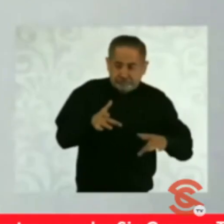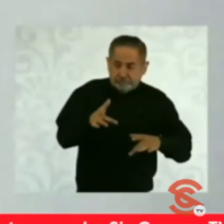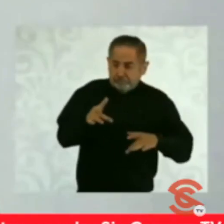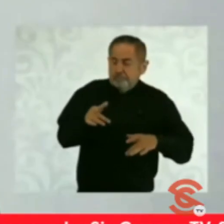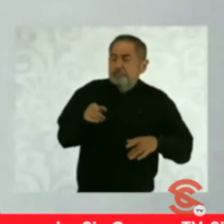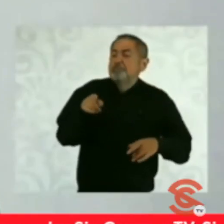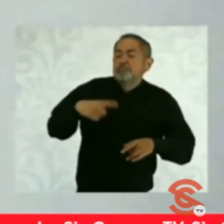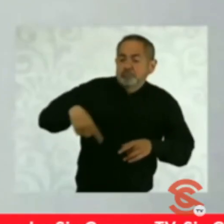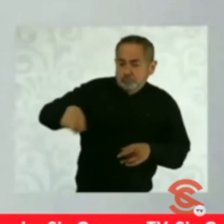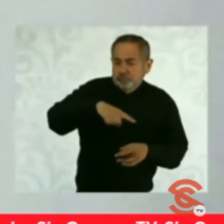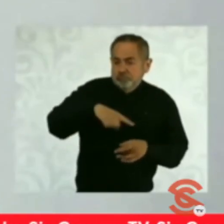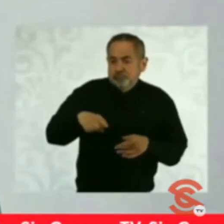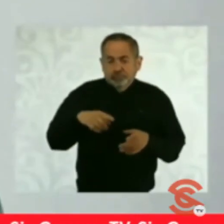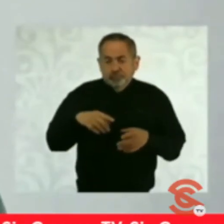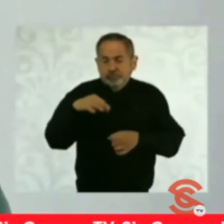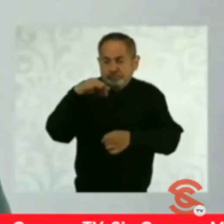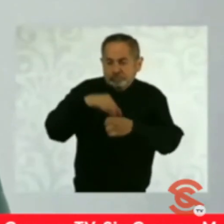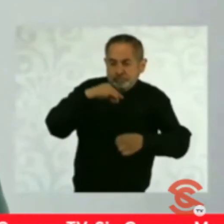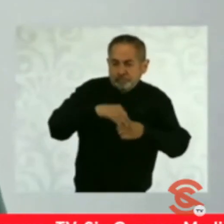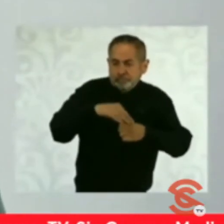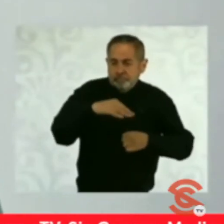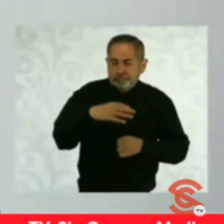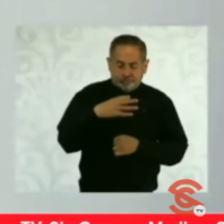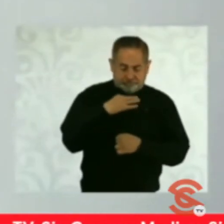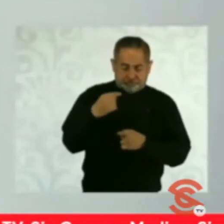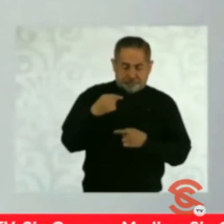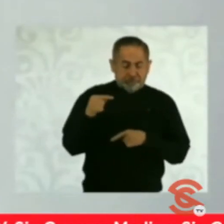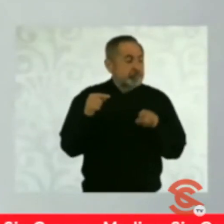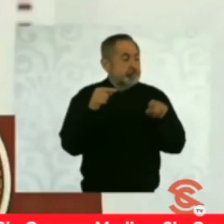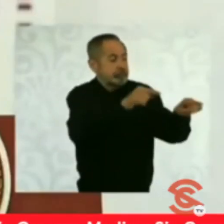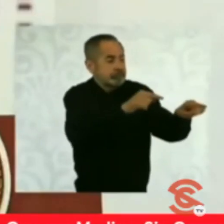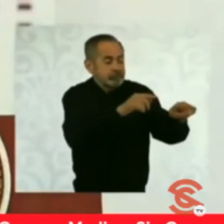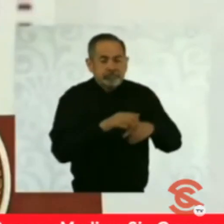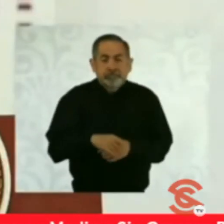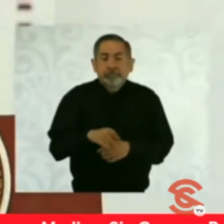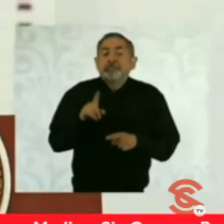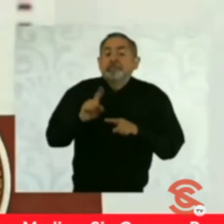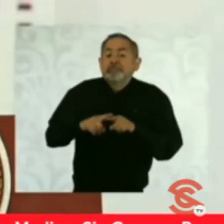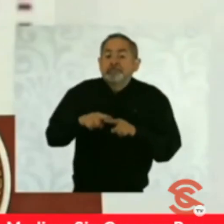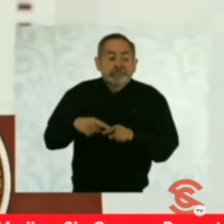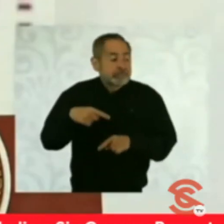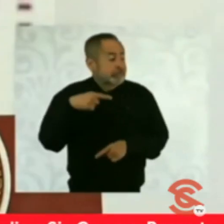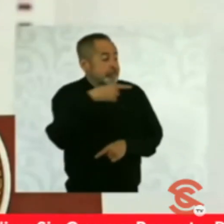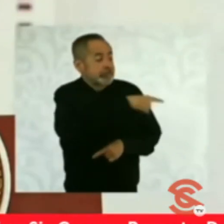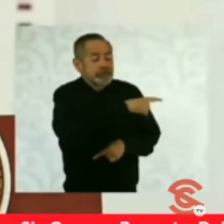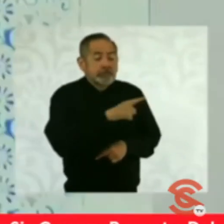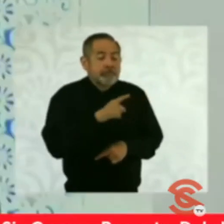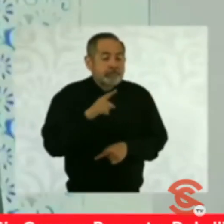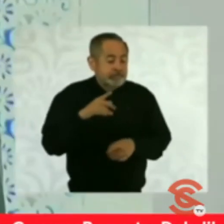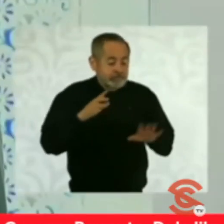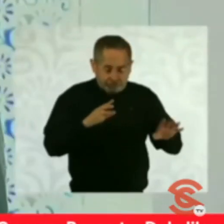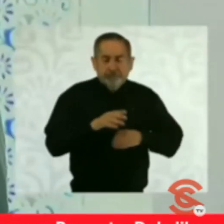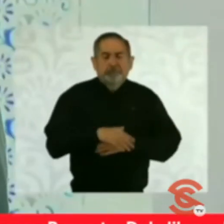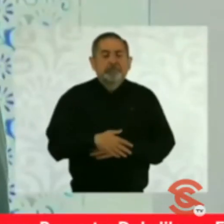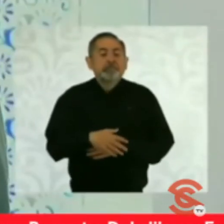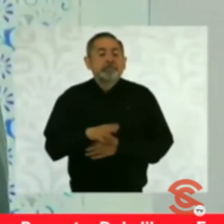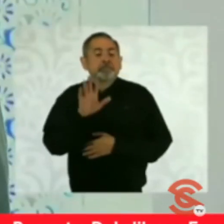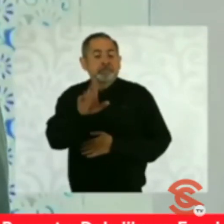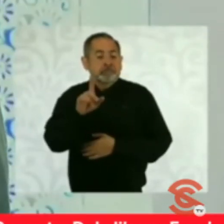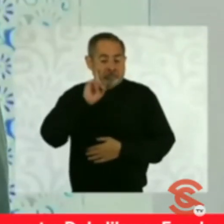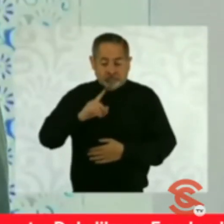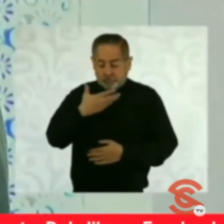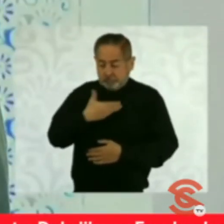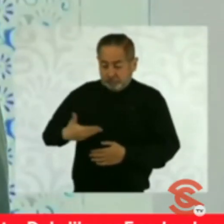¿Cuál es el planteamiento que no hace la presidenta, sino la Constitución?